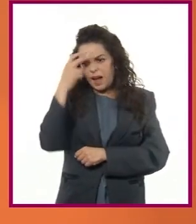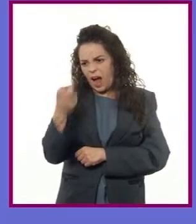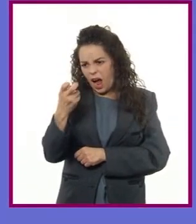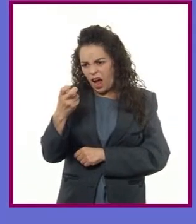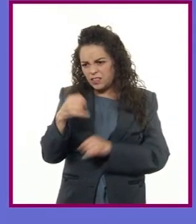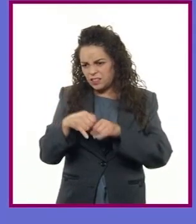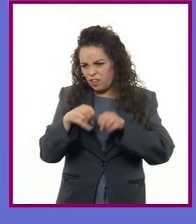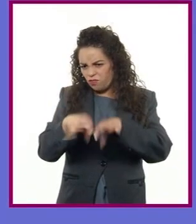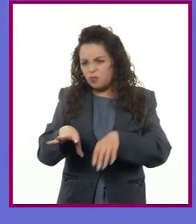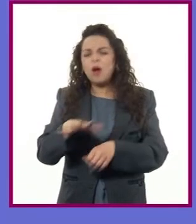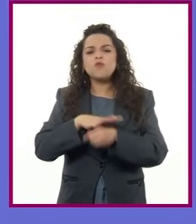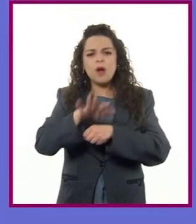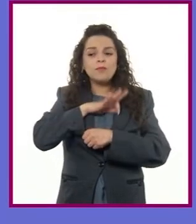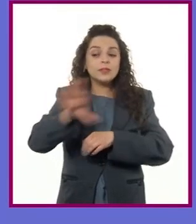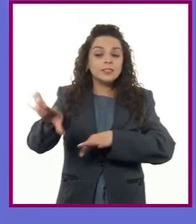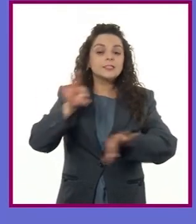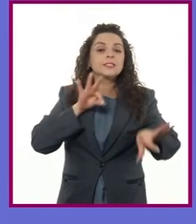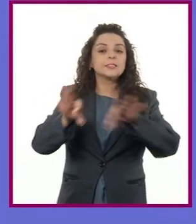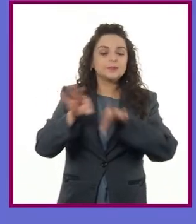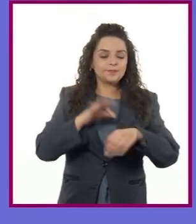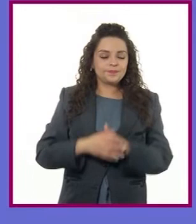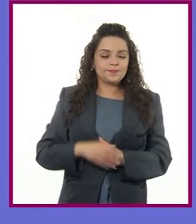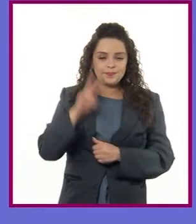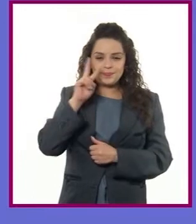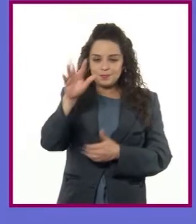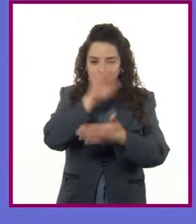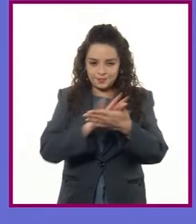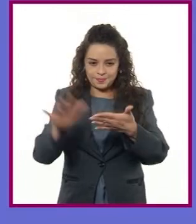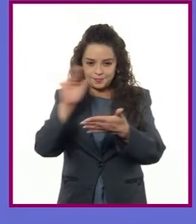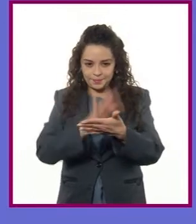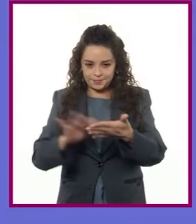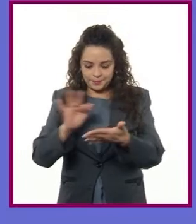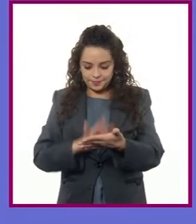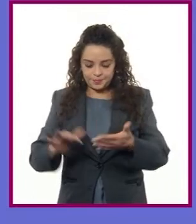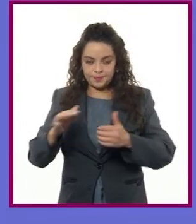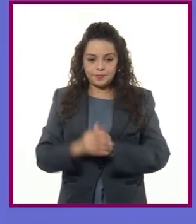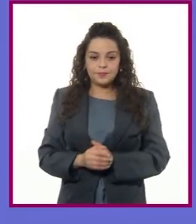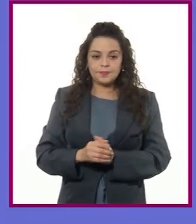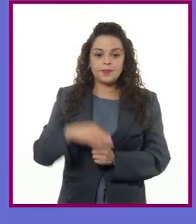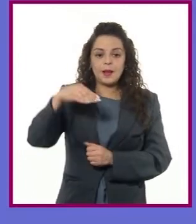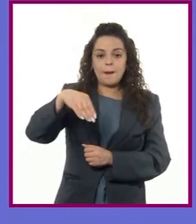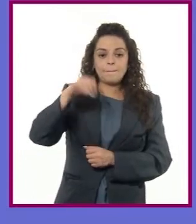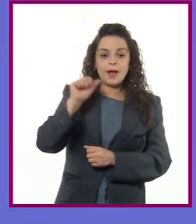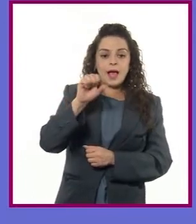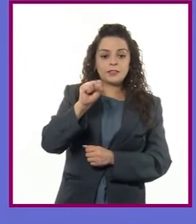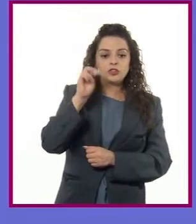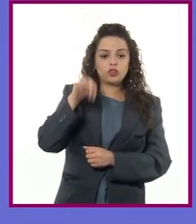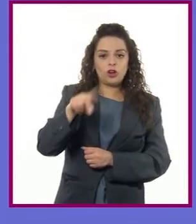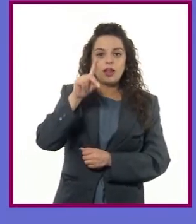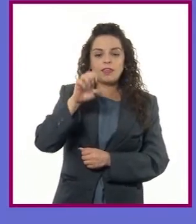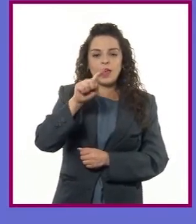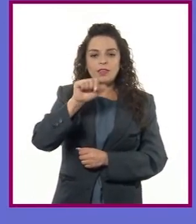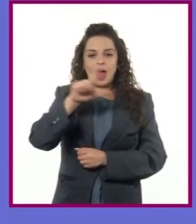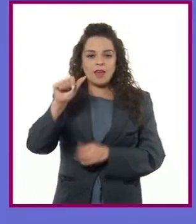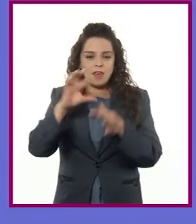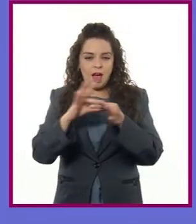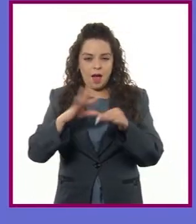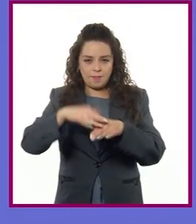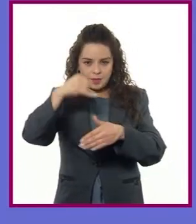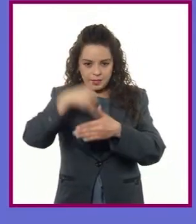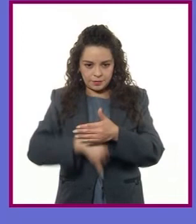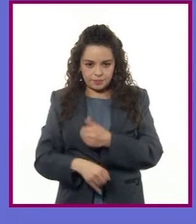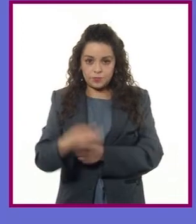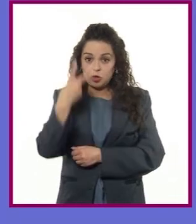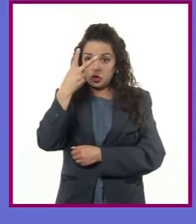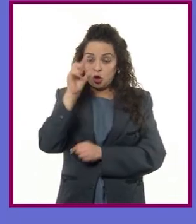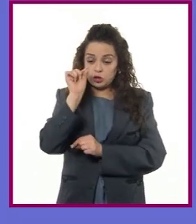ellas. Leamos. Mason detalla, abro comillas, creo que tenemos que considerarla